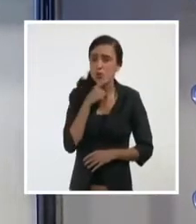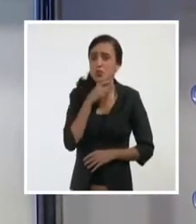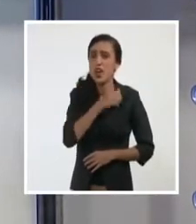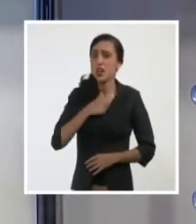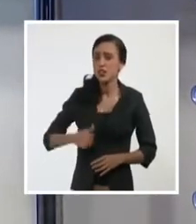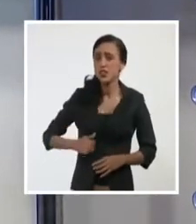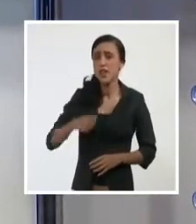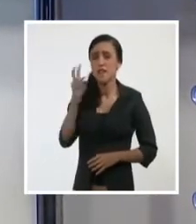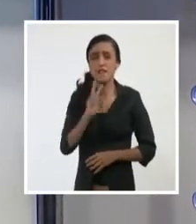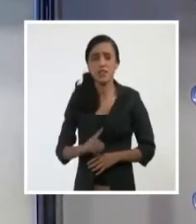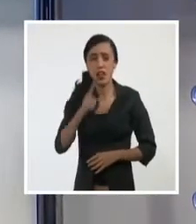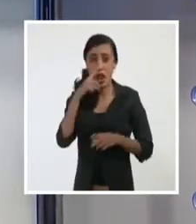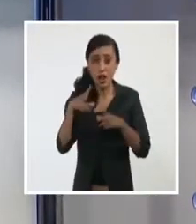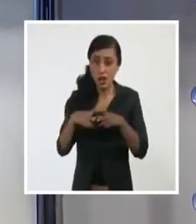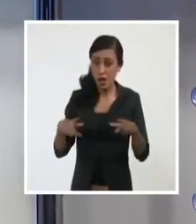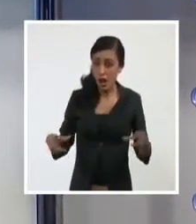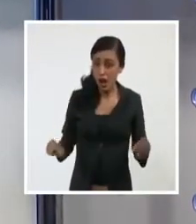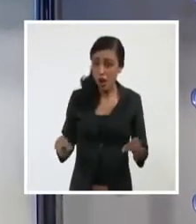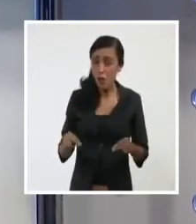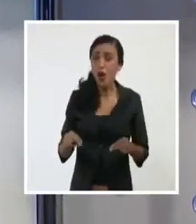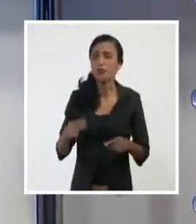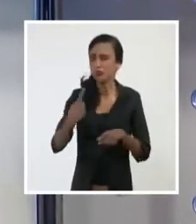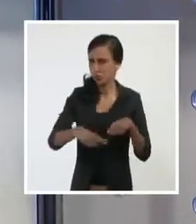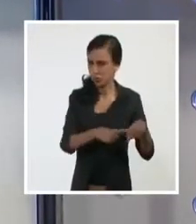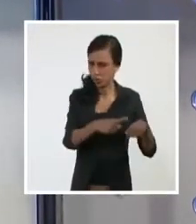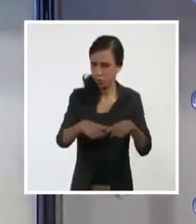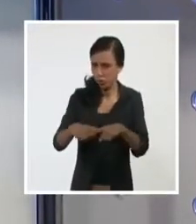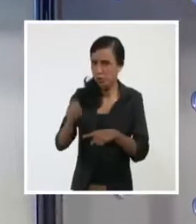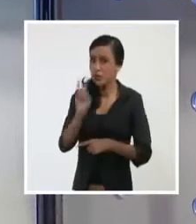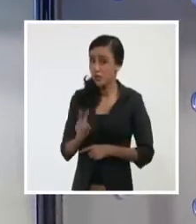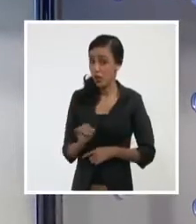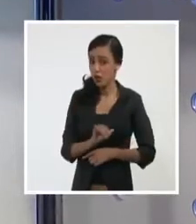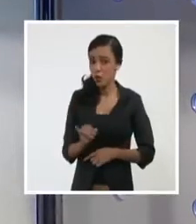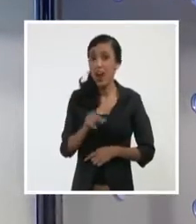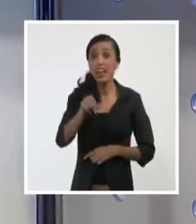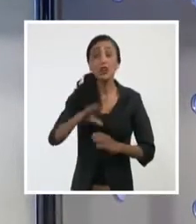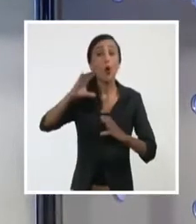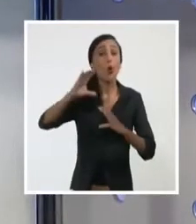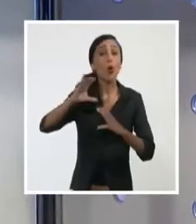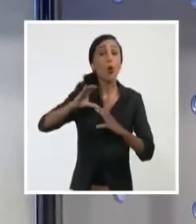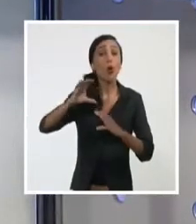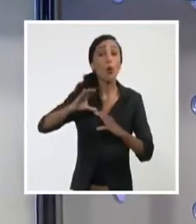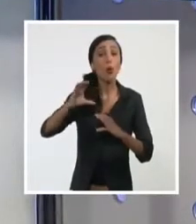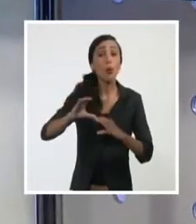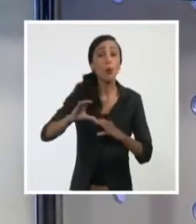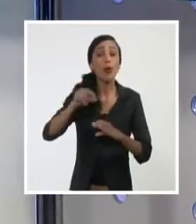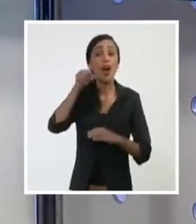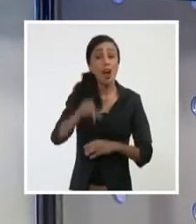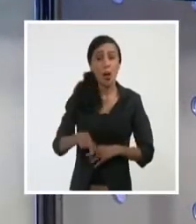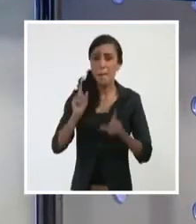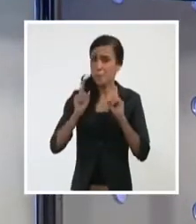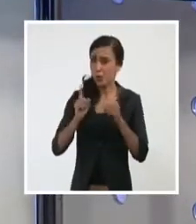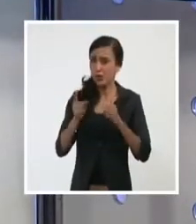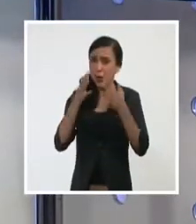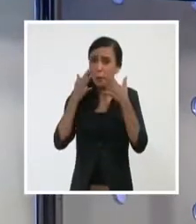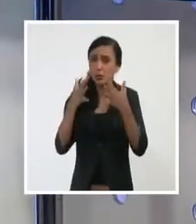y algunos otros. Para ir dejando las cosas bien claras, es una cumbre con un sesgo político importante y que